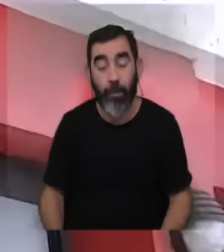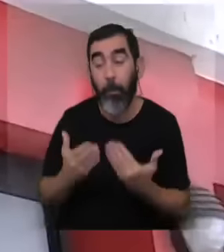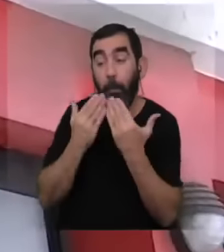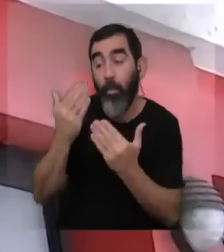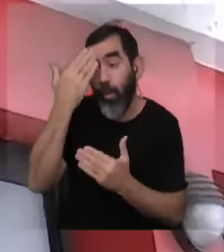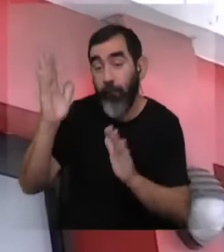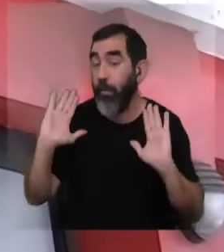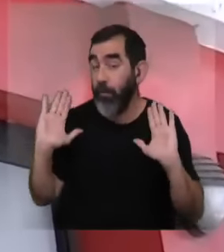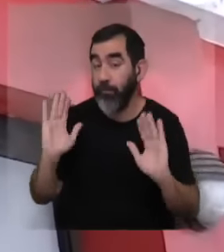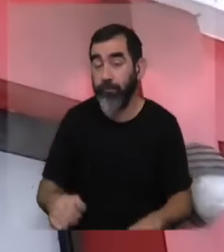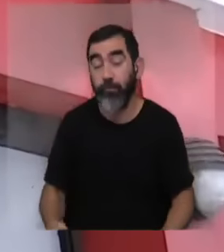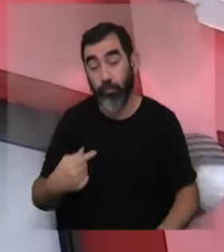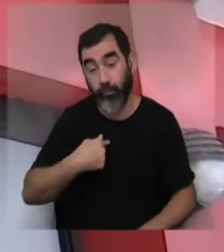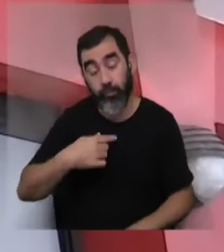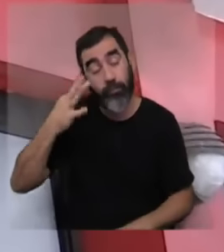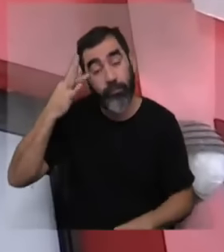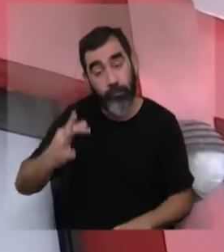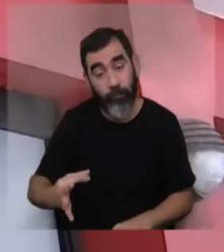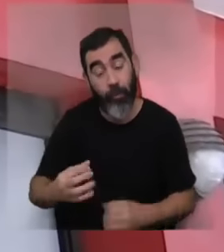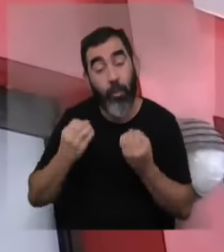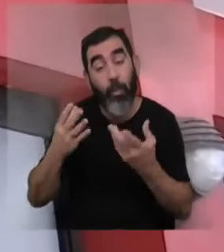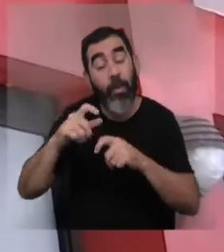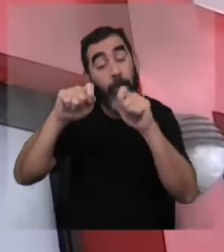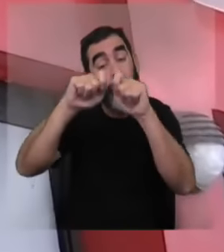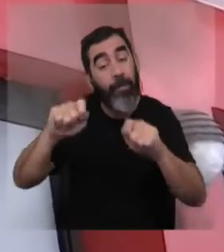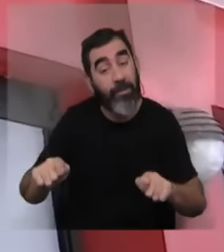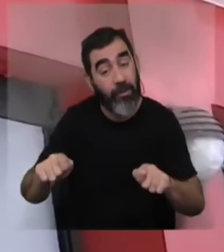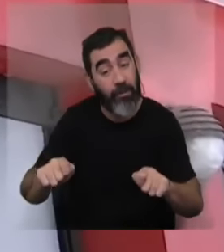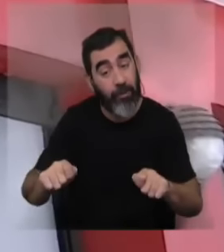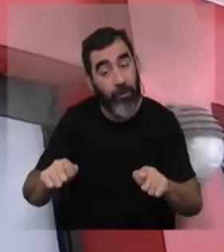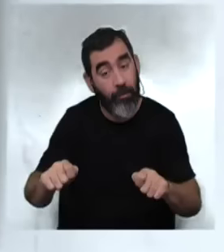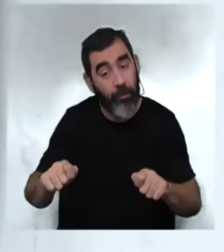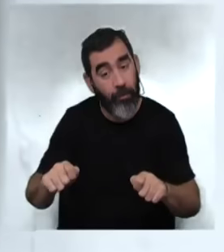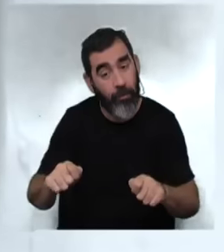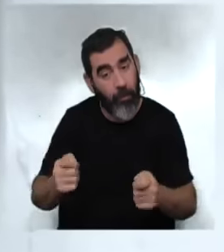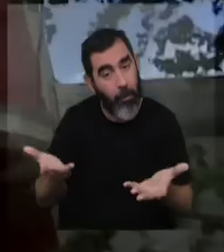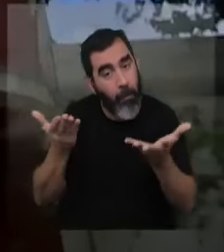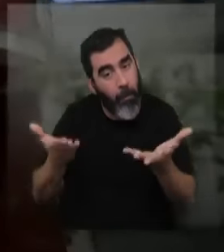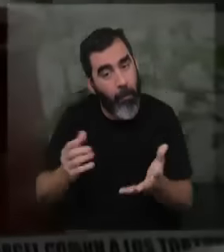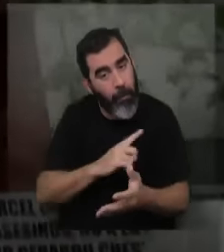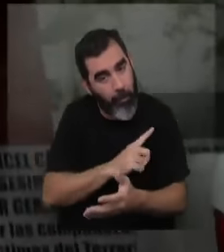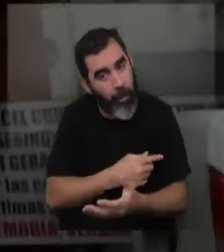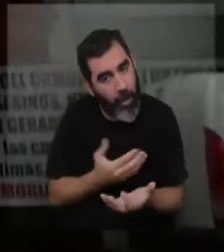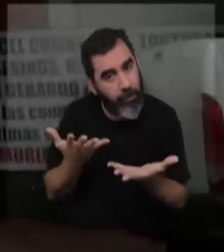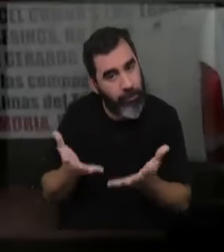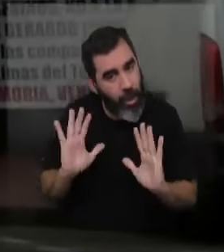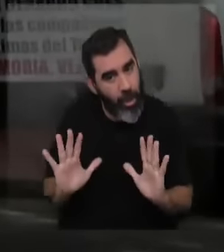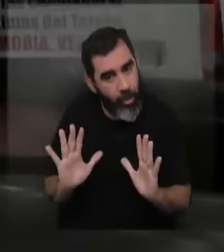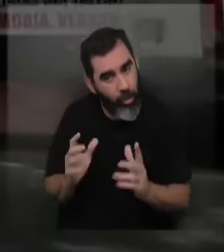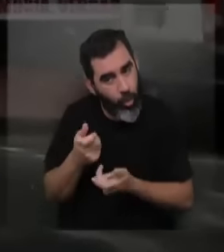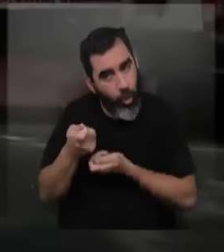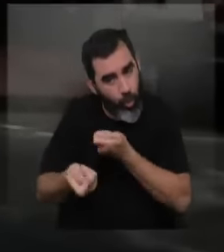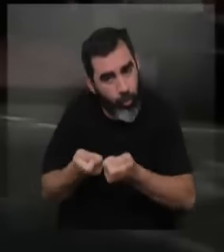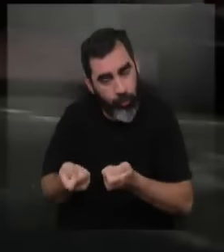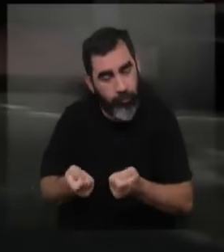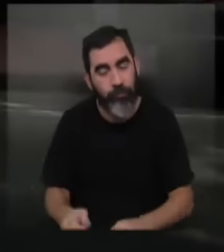ellos personalmente pienso que porque el pnt tiene un peso específico muy fuerte